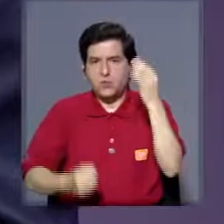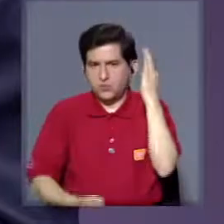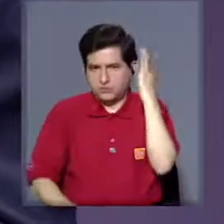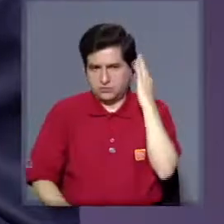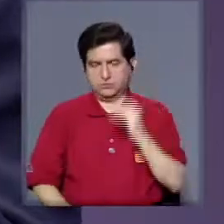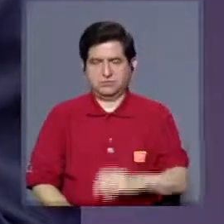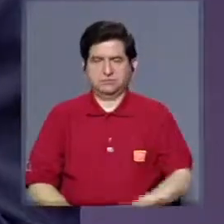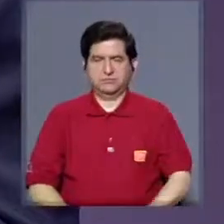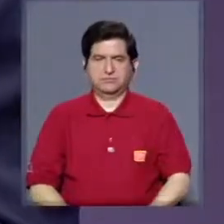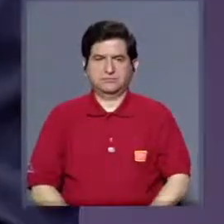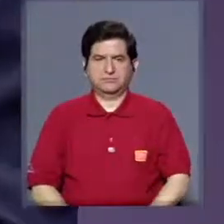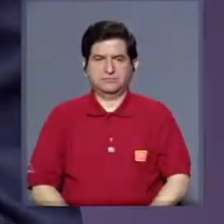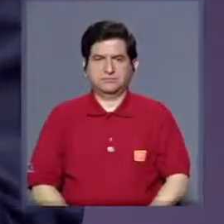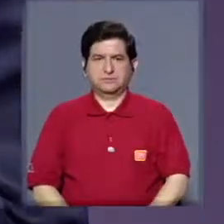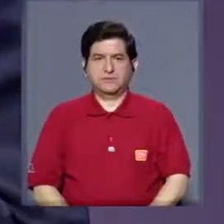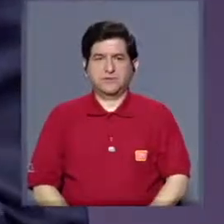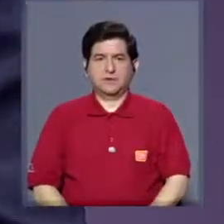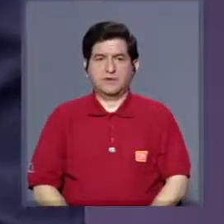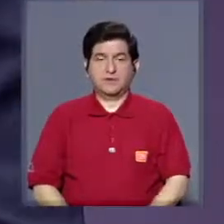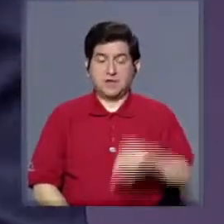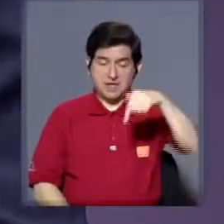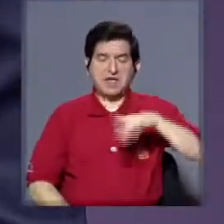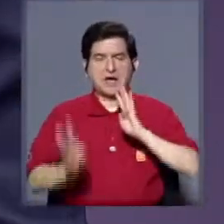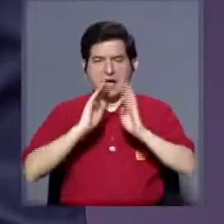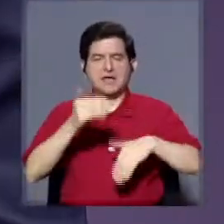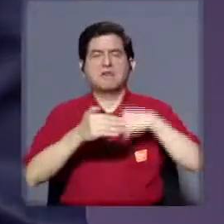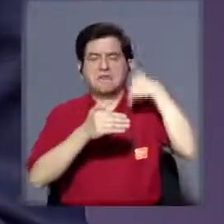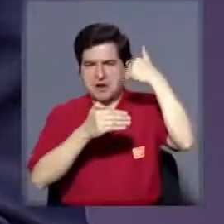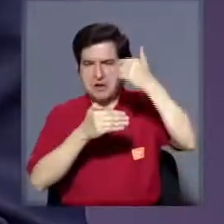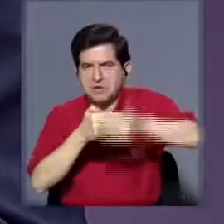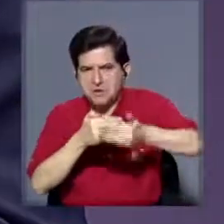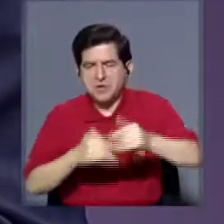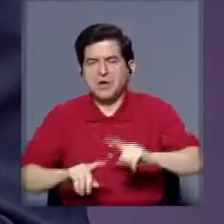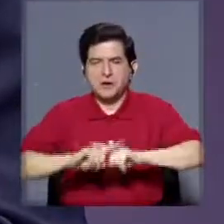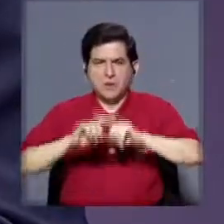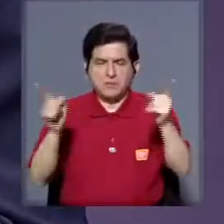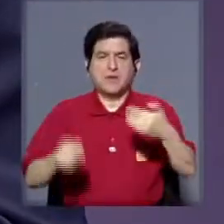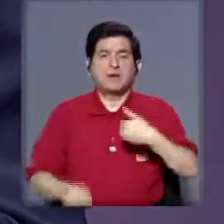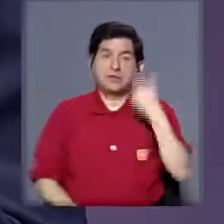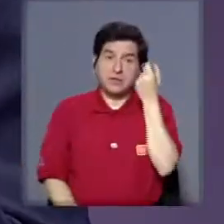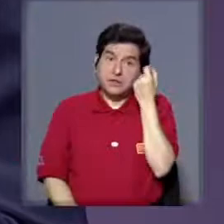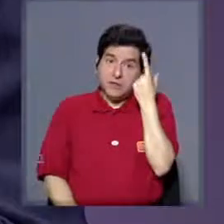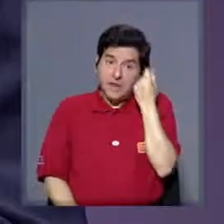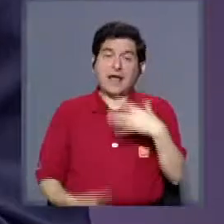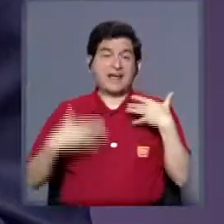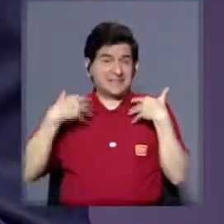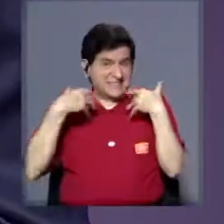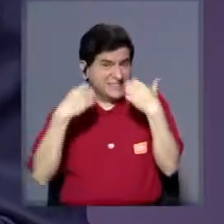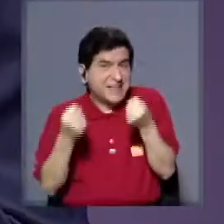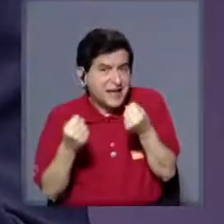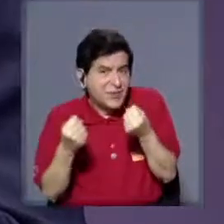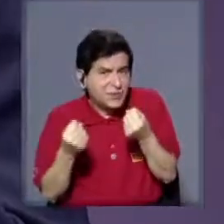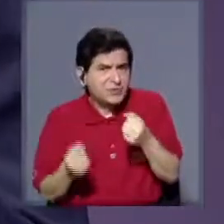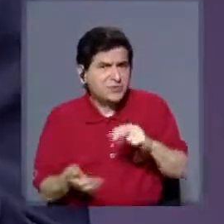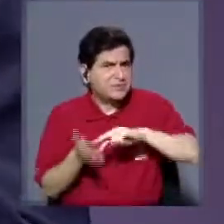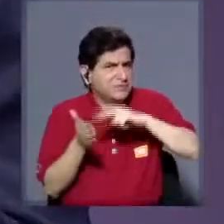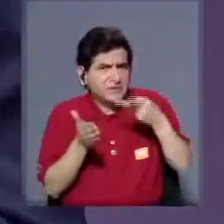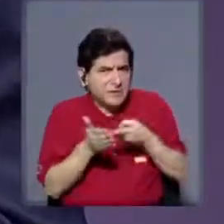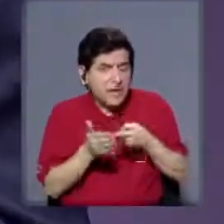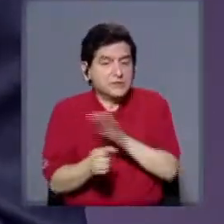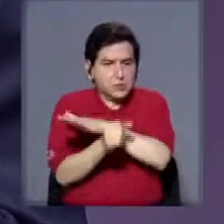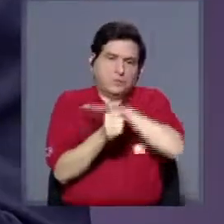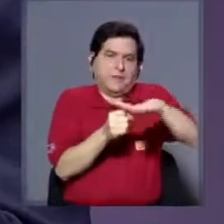verdad y aquí lo hablaremos más tardecito pero tenemos que entender salud como salud